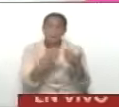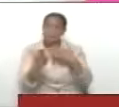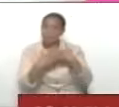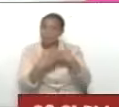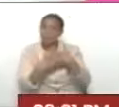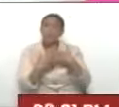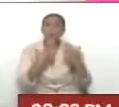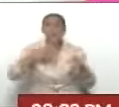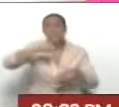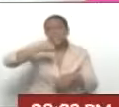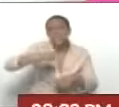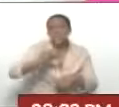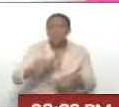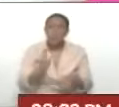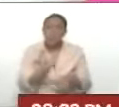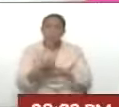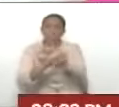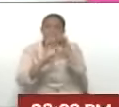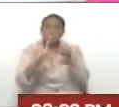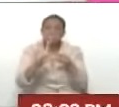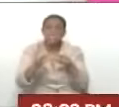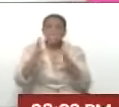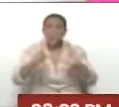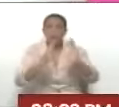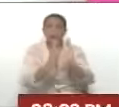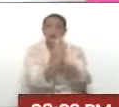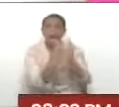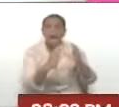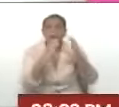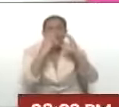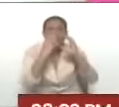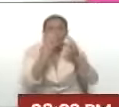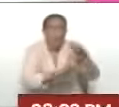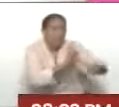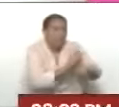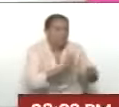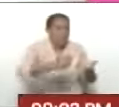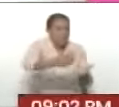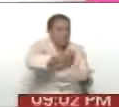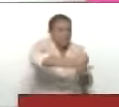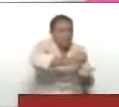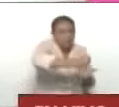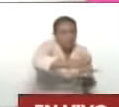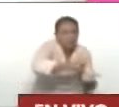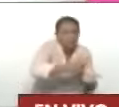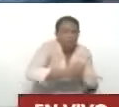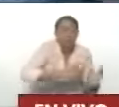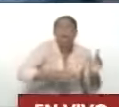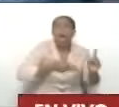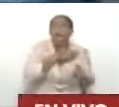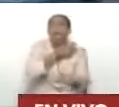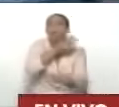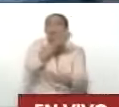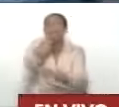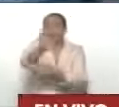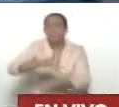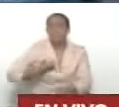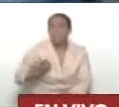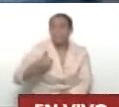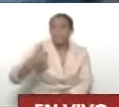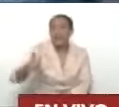pedido por lo menos de cinco hamburguesas, yo se las preparo y se las llevo hasta el sitio que tengo que llevárselas, porque